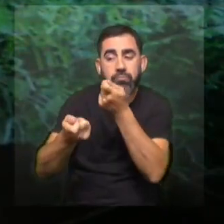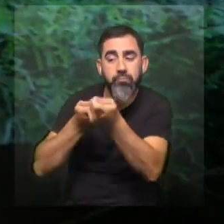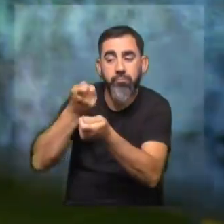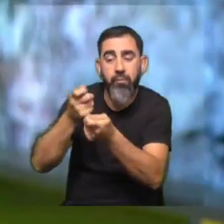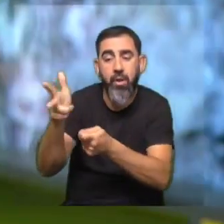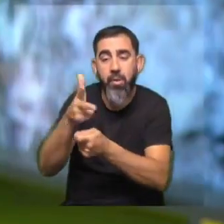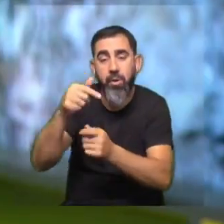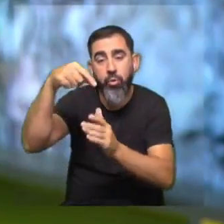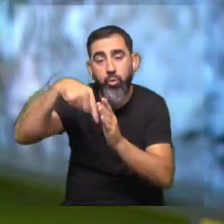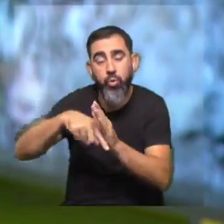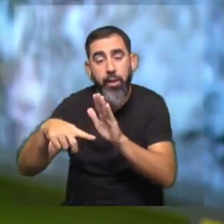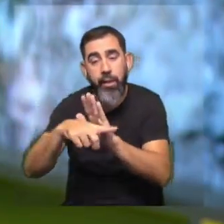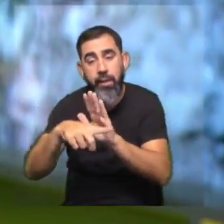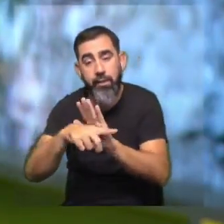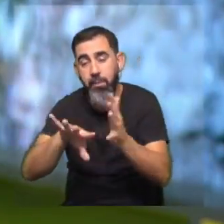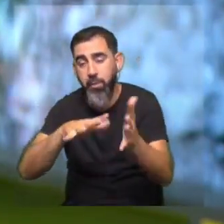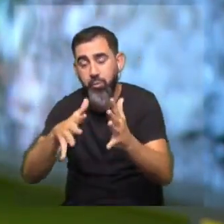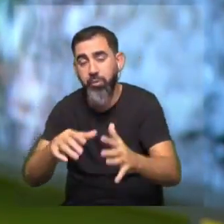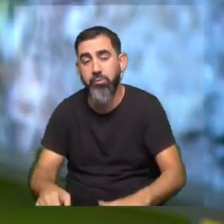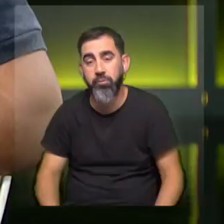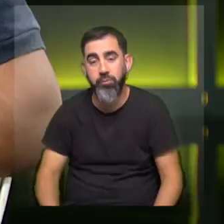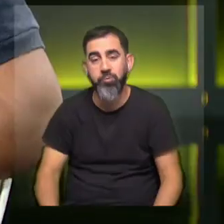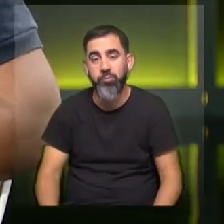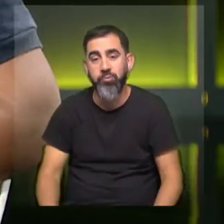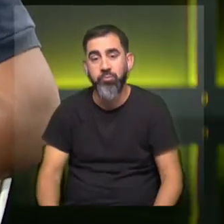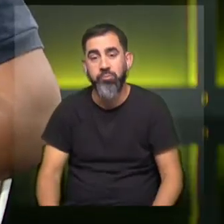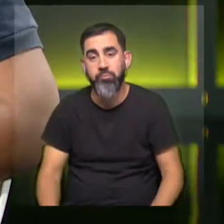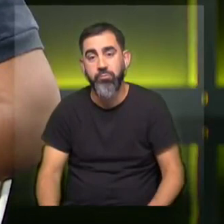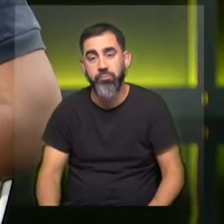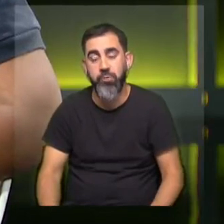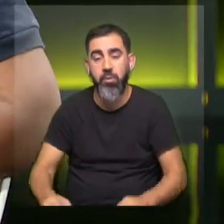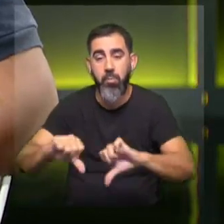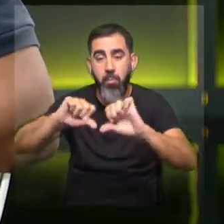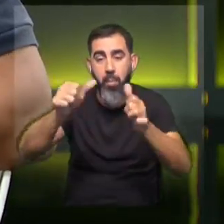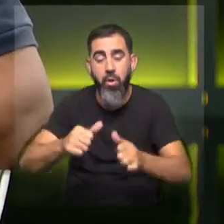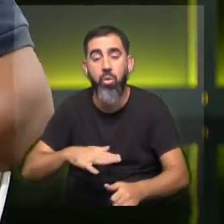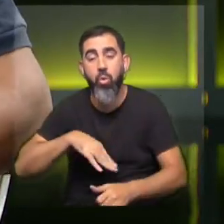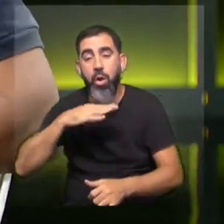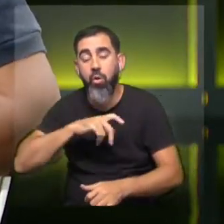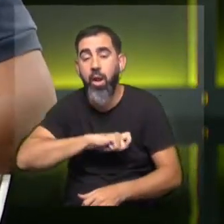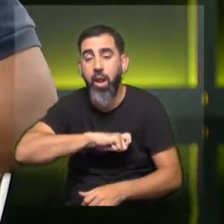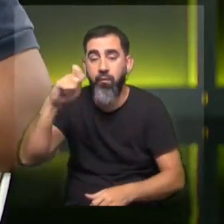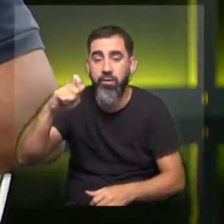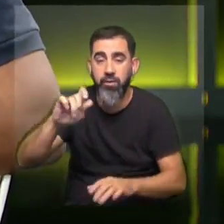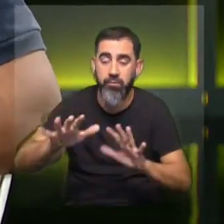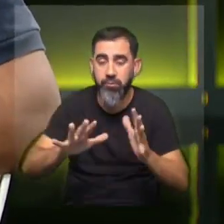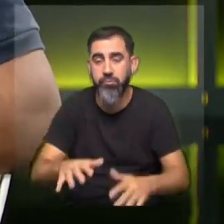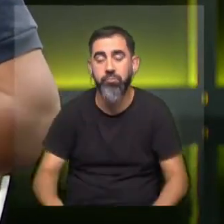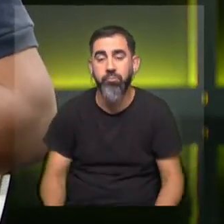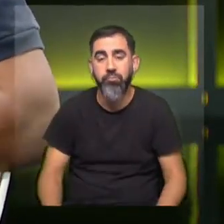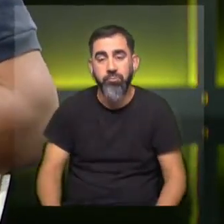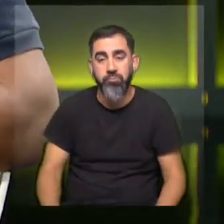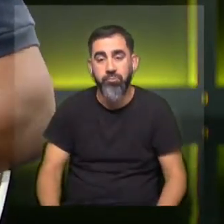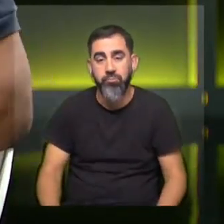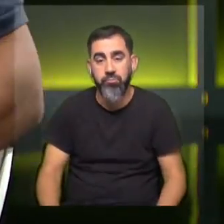en el sur y este de Uruguay, más o menos, ¿no? Sin Sí. dar mucho detalle. Sí, Maldonado, Canelones, La Valleja, por ahí más o menos andamos, que